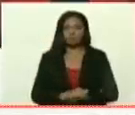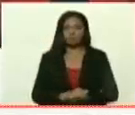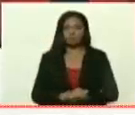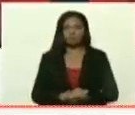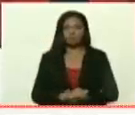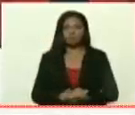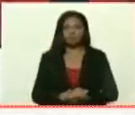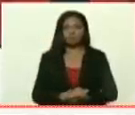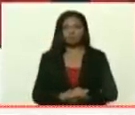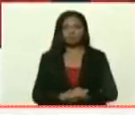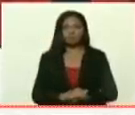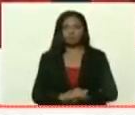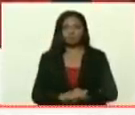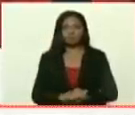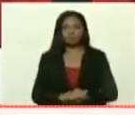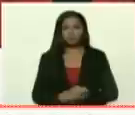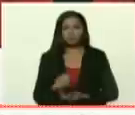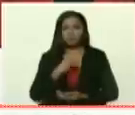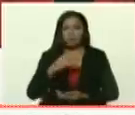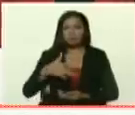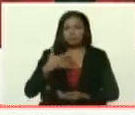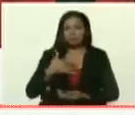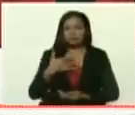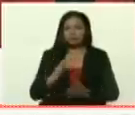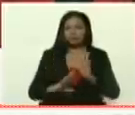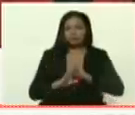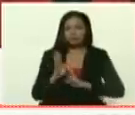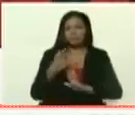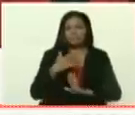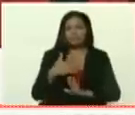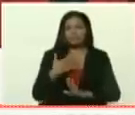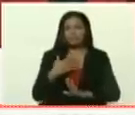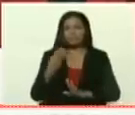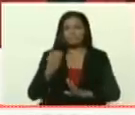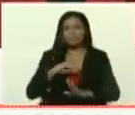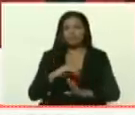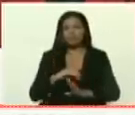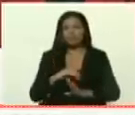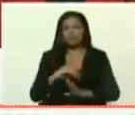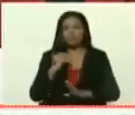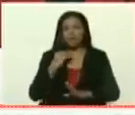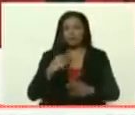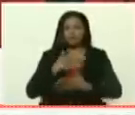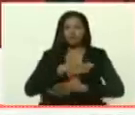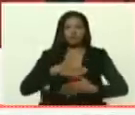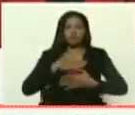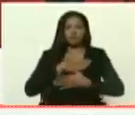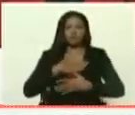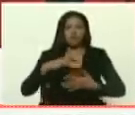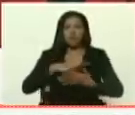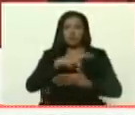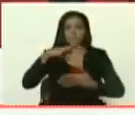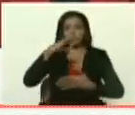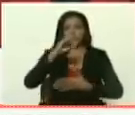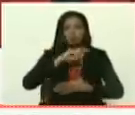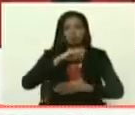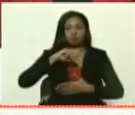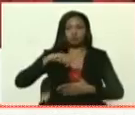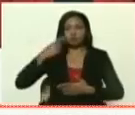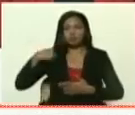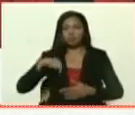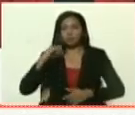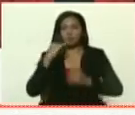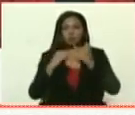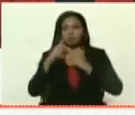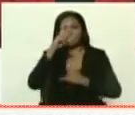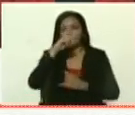de mayor sentimiento, de mayor sensación de satisfacción espiritual que he tenido en los últimos